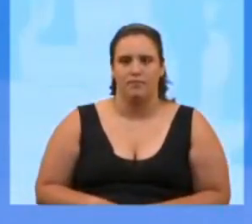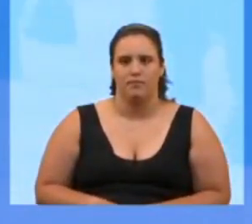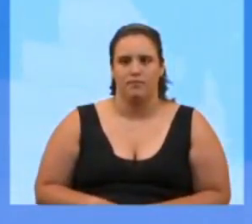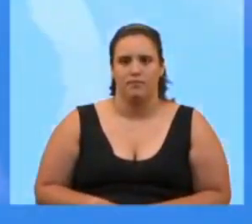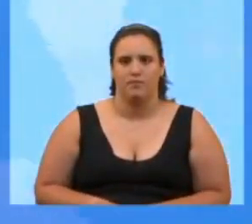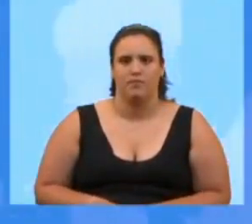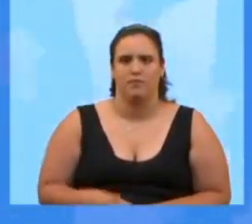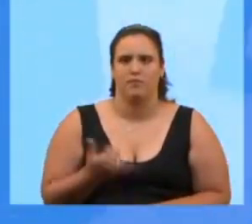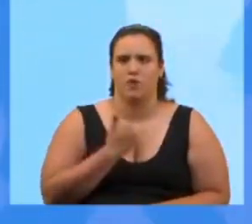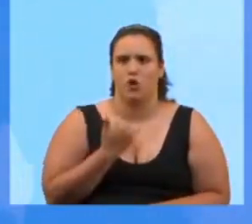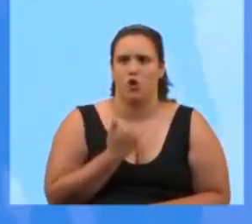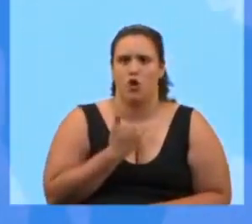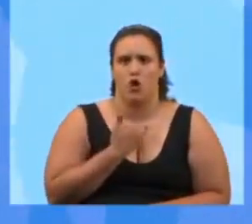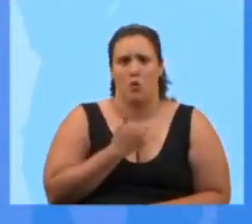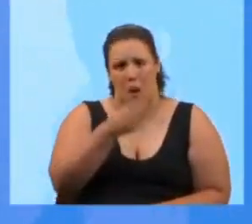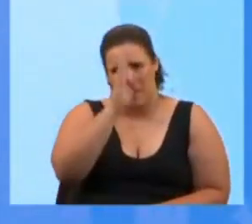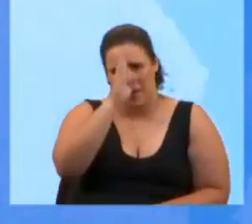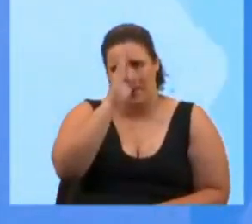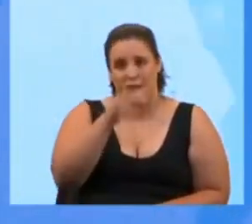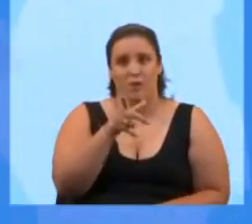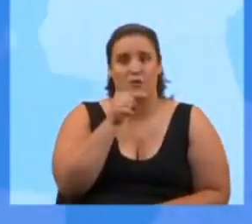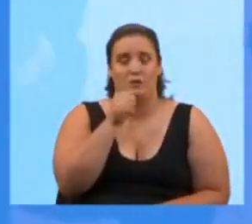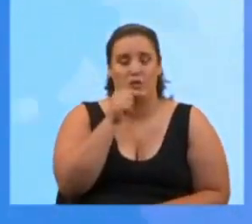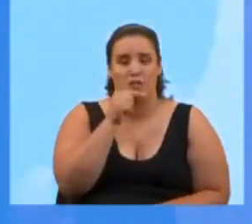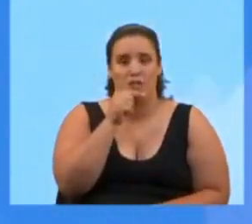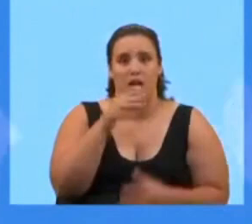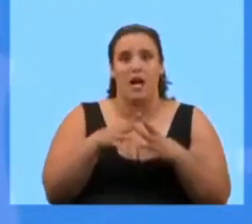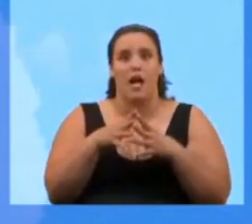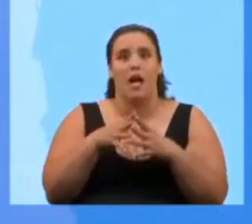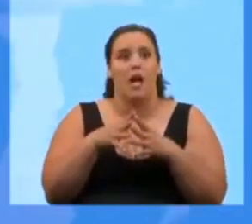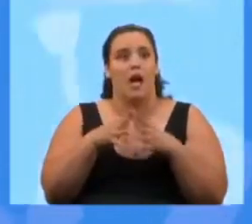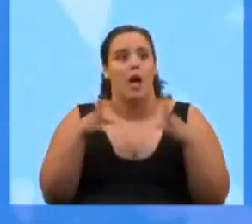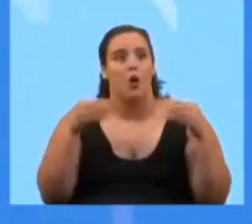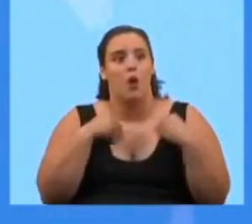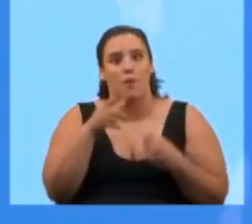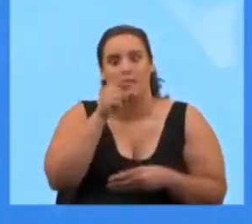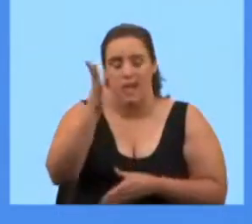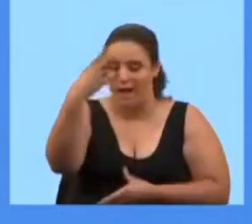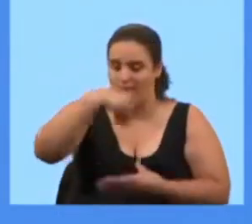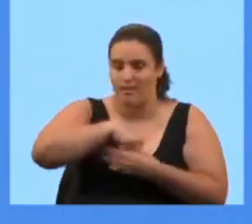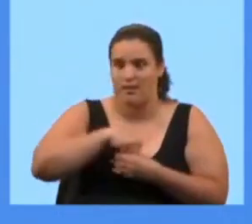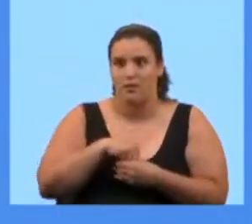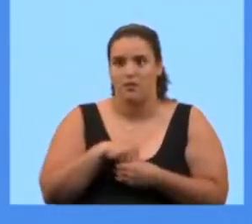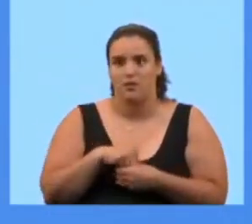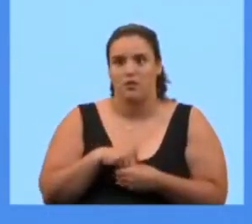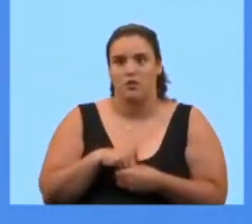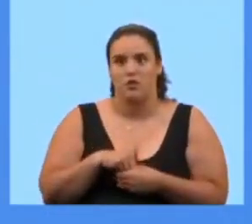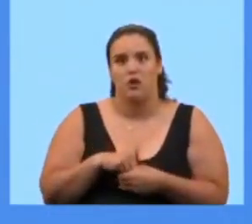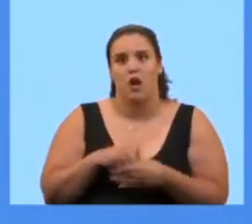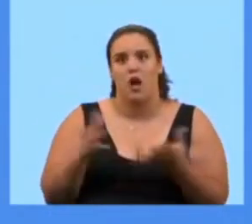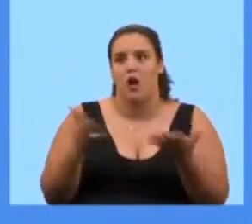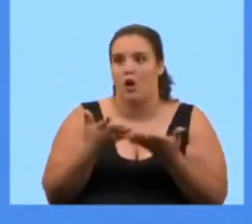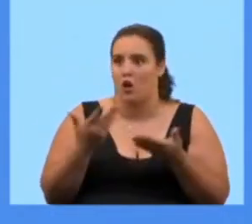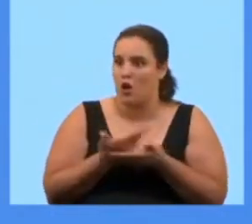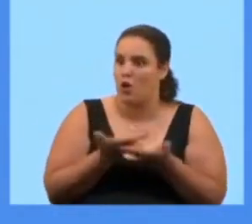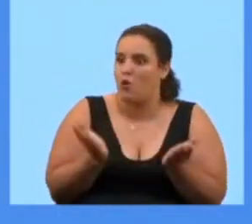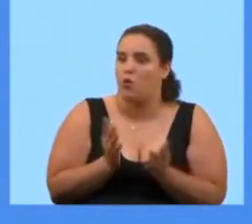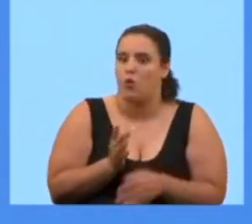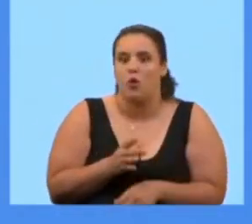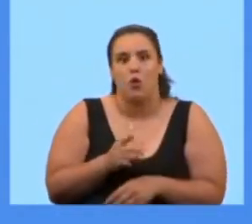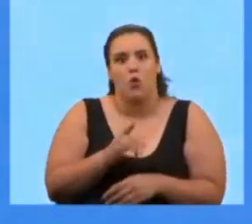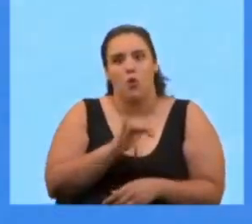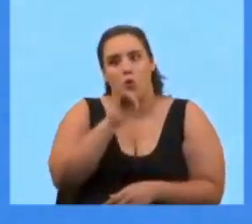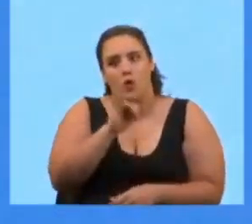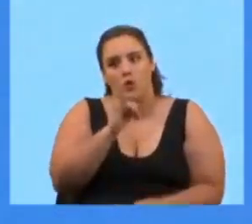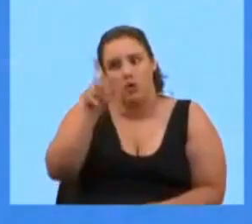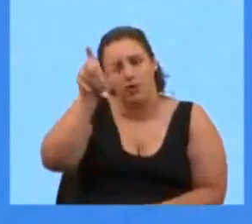¿Cómo se forman los policías? La escuela de policía por dentro. Daro se pone en la piel de un